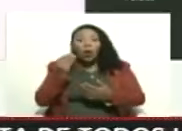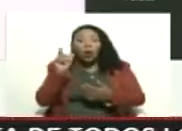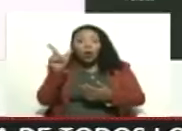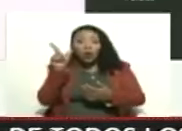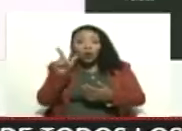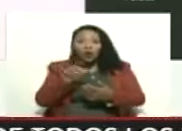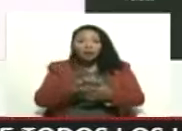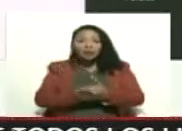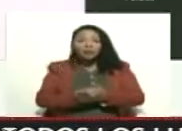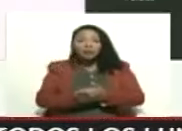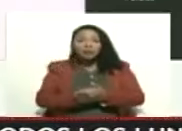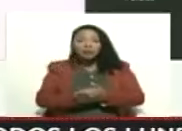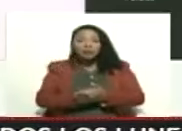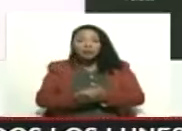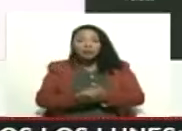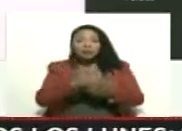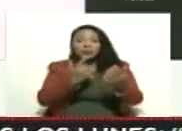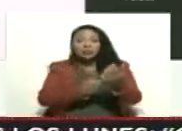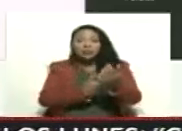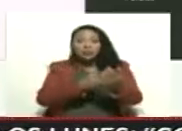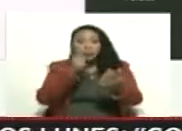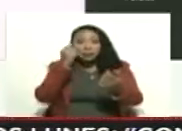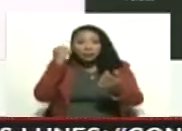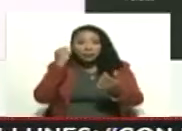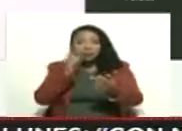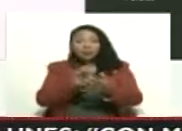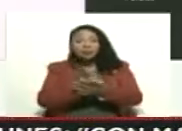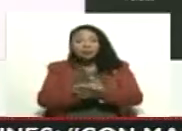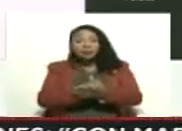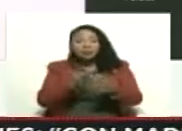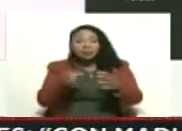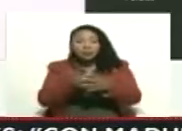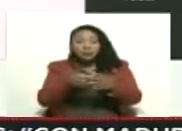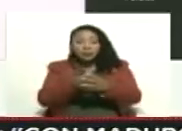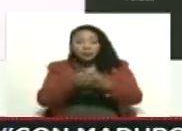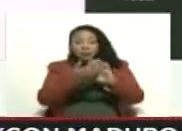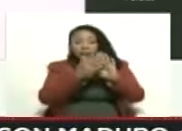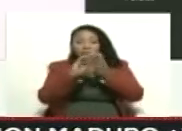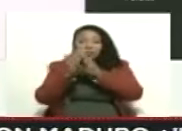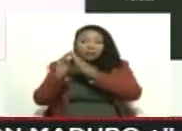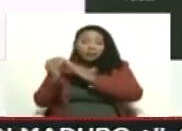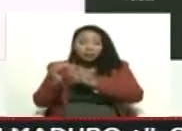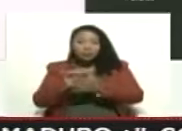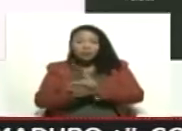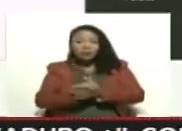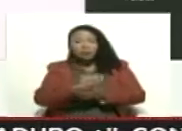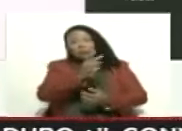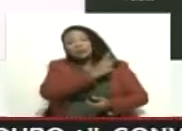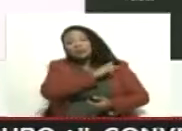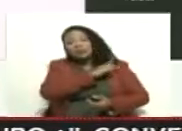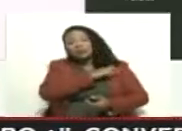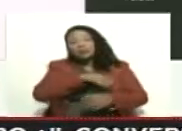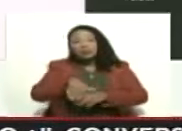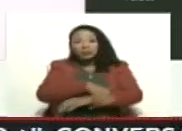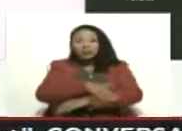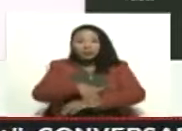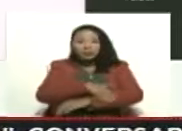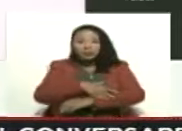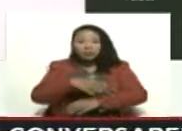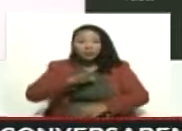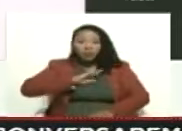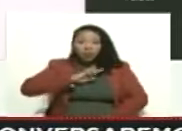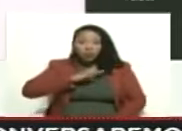hermanos y hermanas jefes de comunidades y equipos de comunidades equipos y jefes de calle nuestro